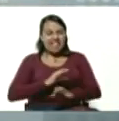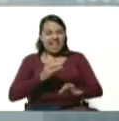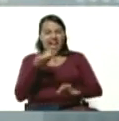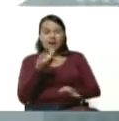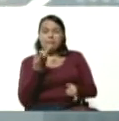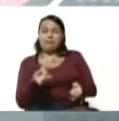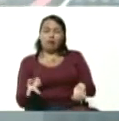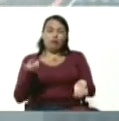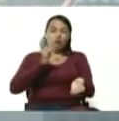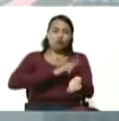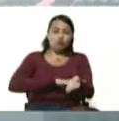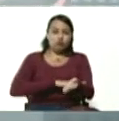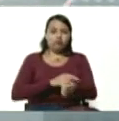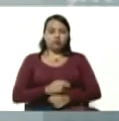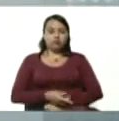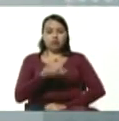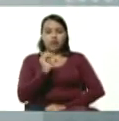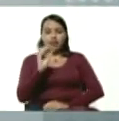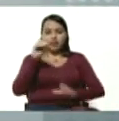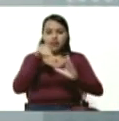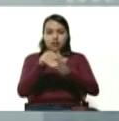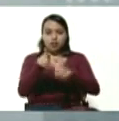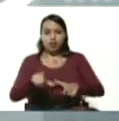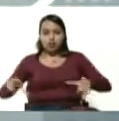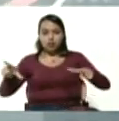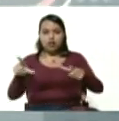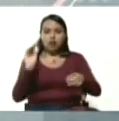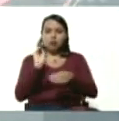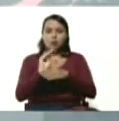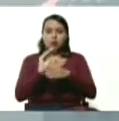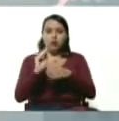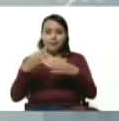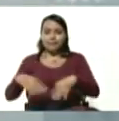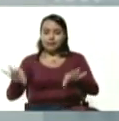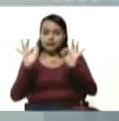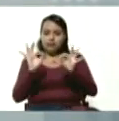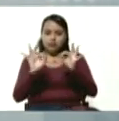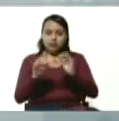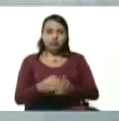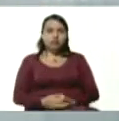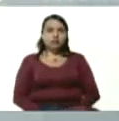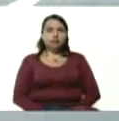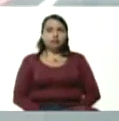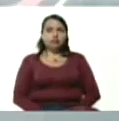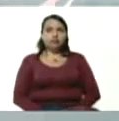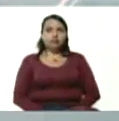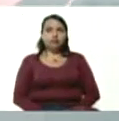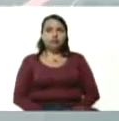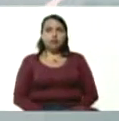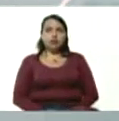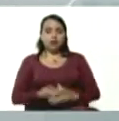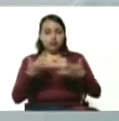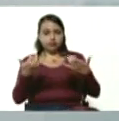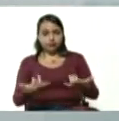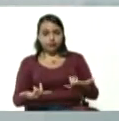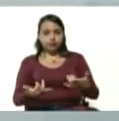ingresado en unidades de cuidado sencillo. Hasta la fecha han ingresado